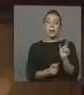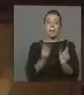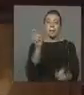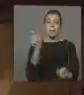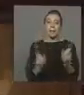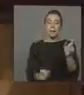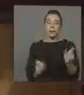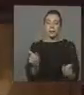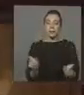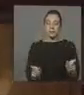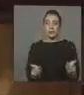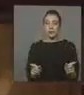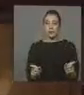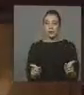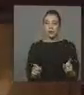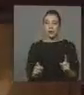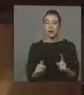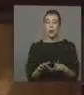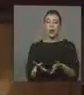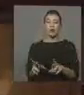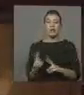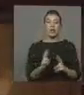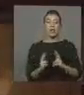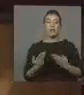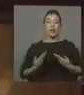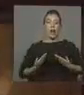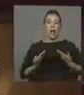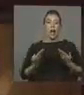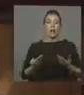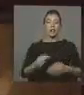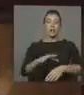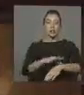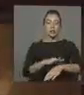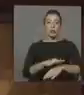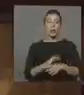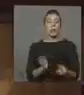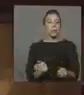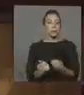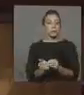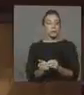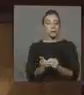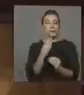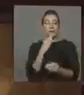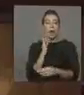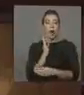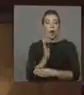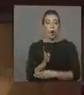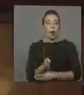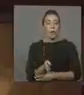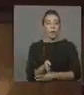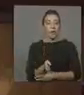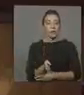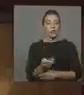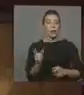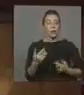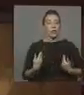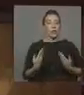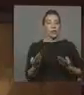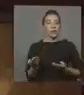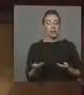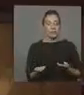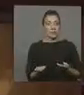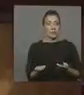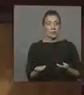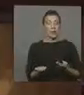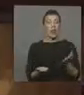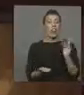personas en relación a las acciones vinculadas a la atención de salud. Adicionalmente, la obligación del prestador se extiende a